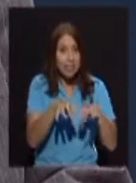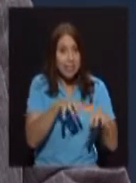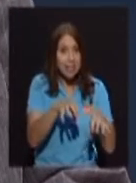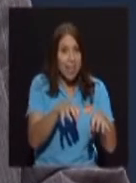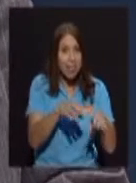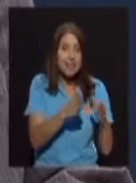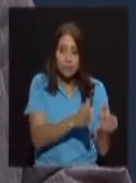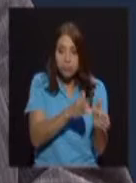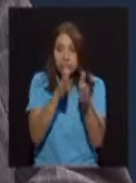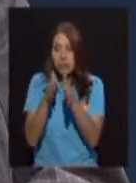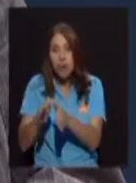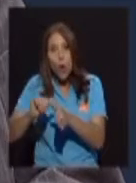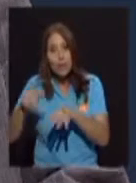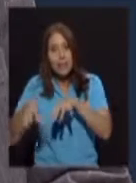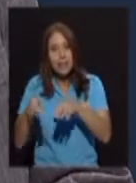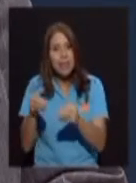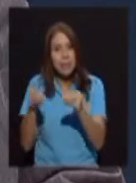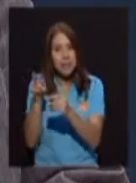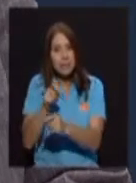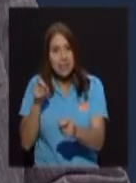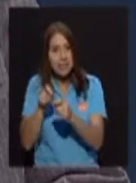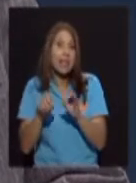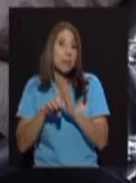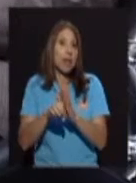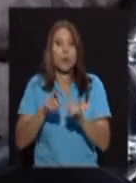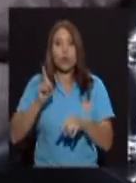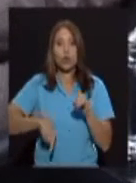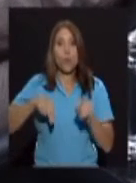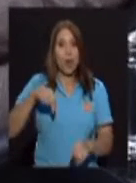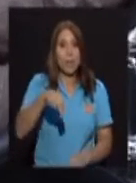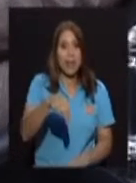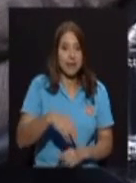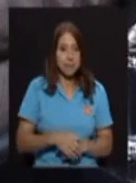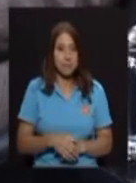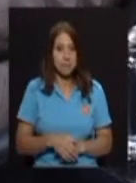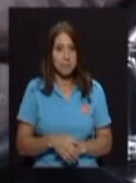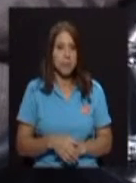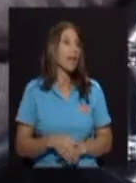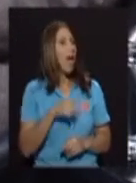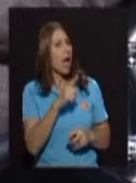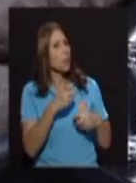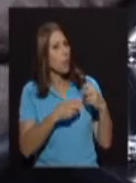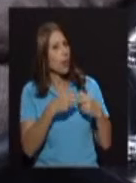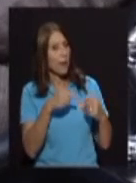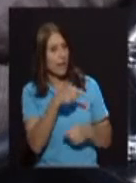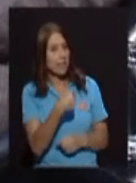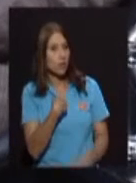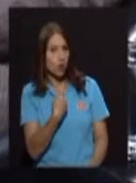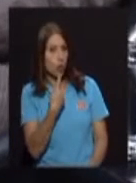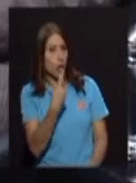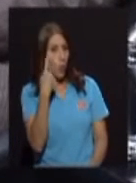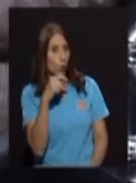otras actividades más específicas, por ejemplo, la posibilidad de caminar. Hay un problema en eso, don Gilbert, y se lo digo porque usted